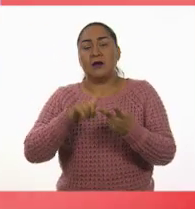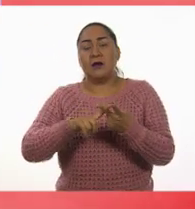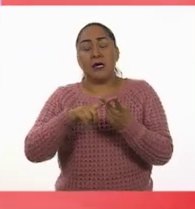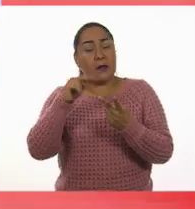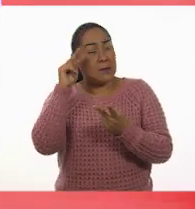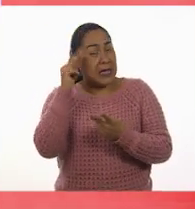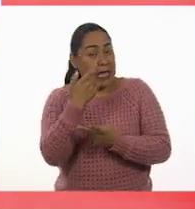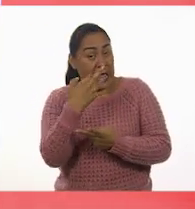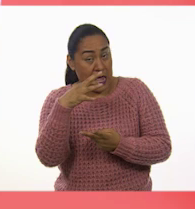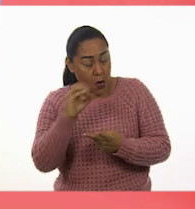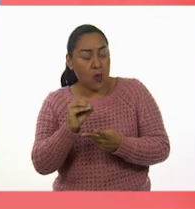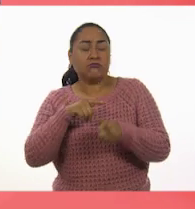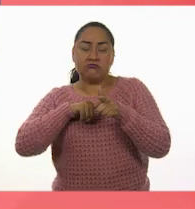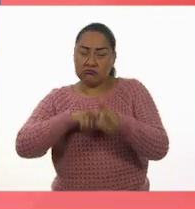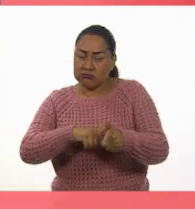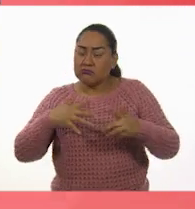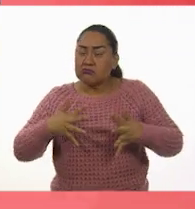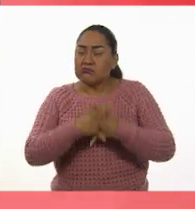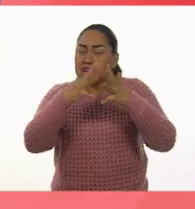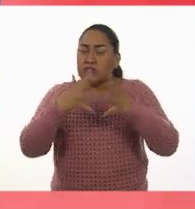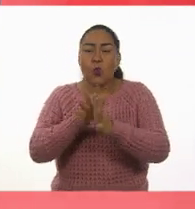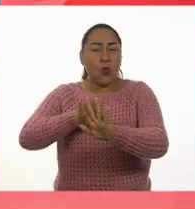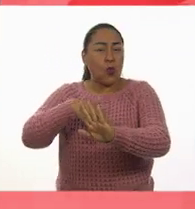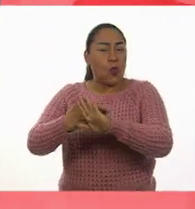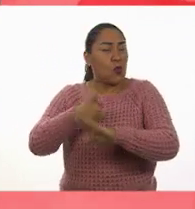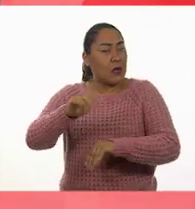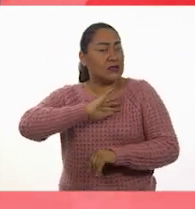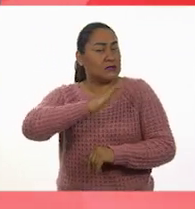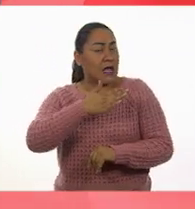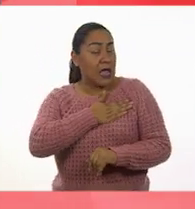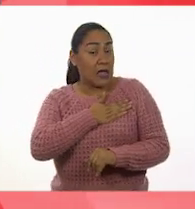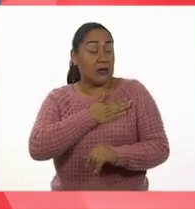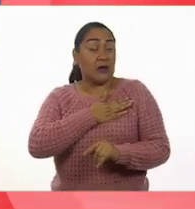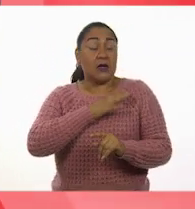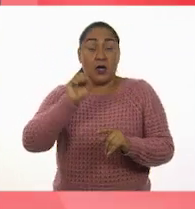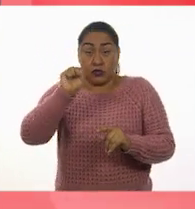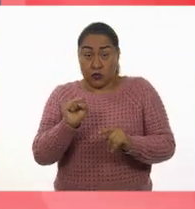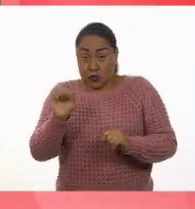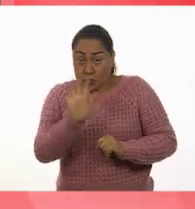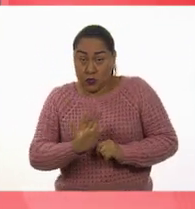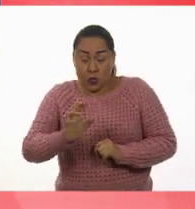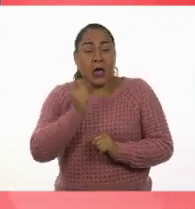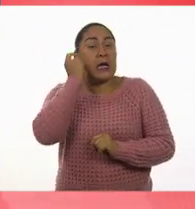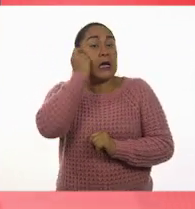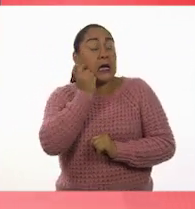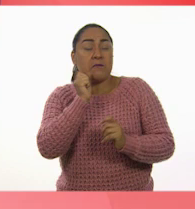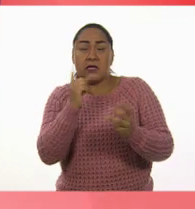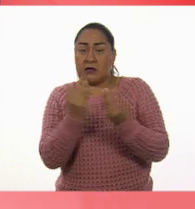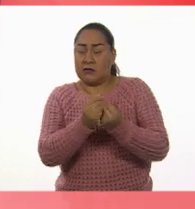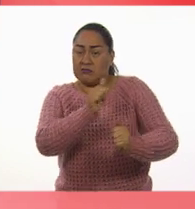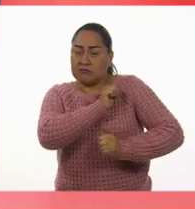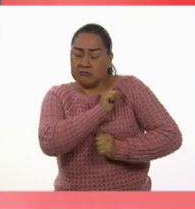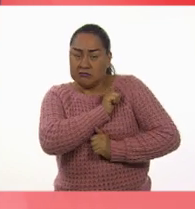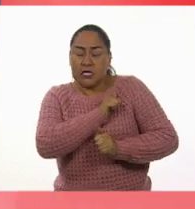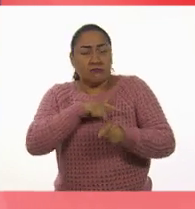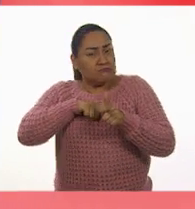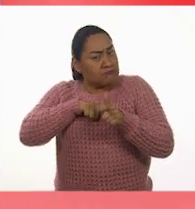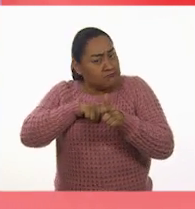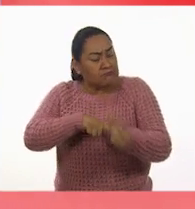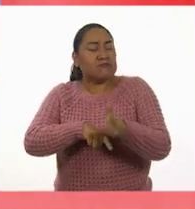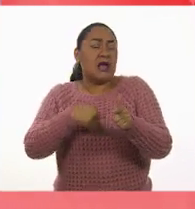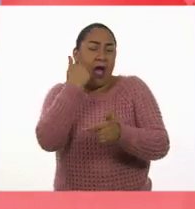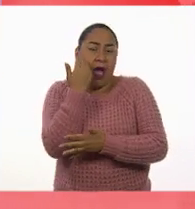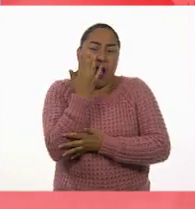Guerrero continuaron con la lucha contra los españoles. Al sur, Guerrero y sus combatientes mantuvieron encendida la flama de